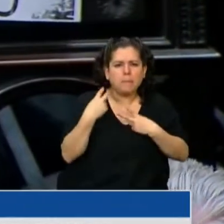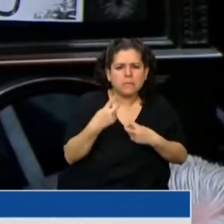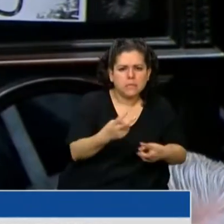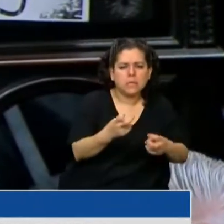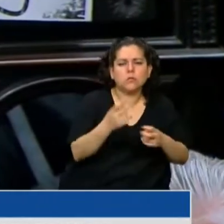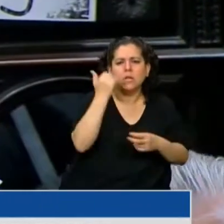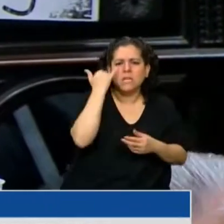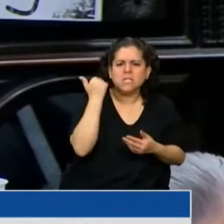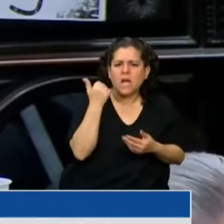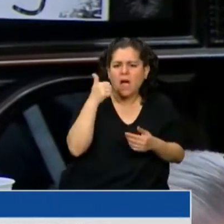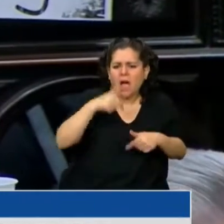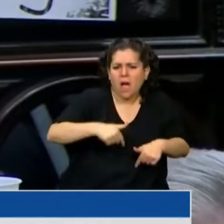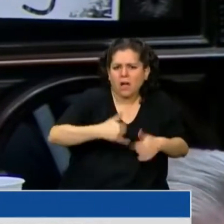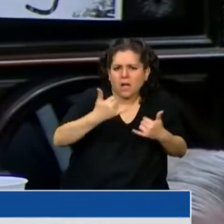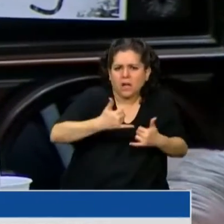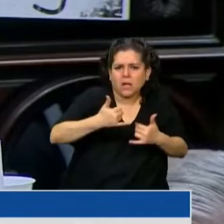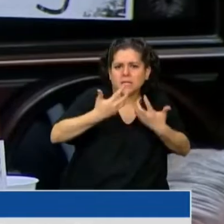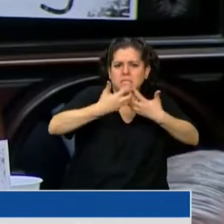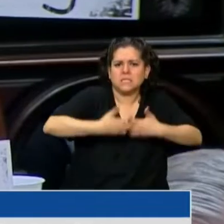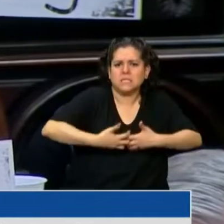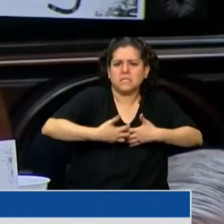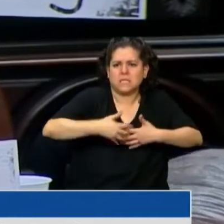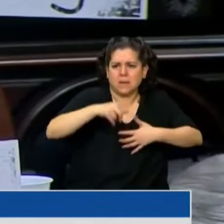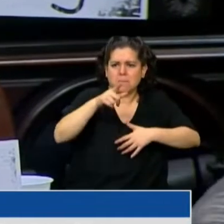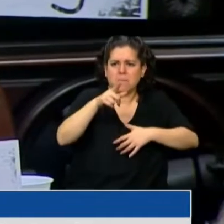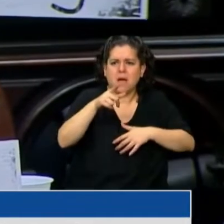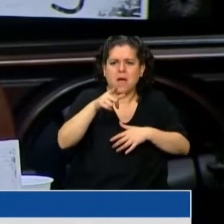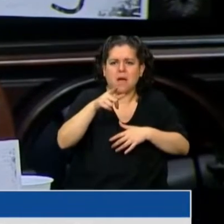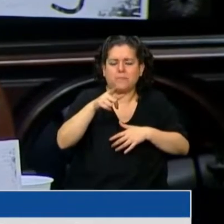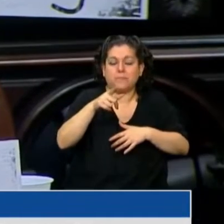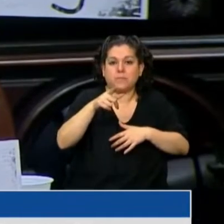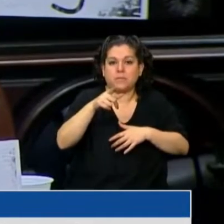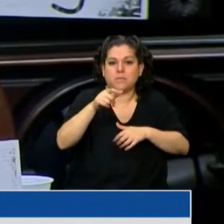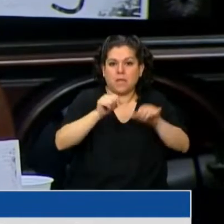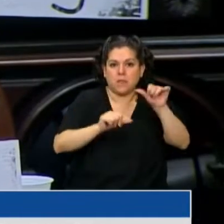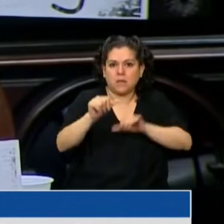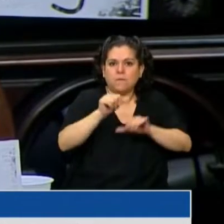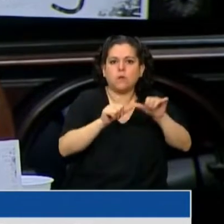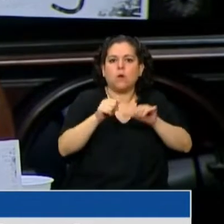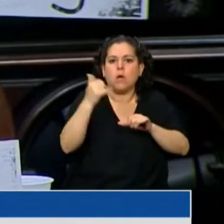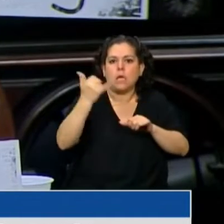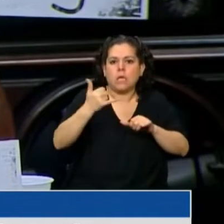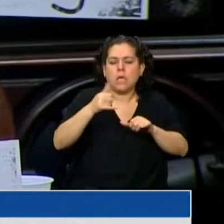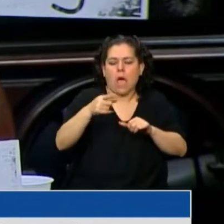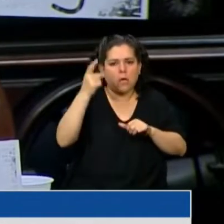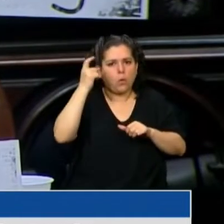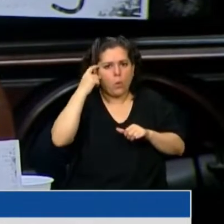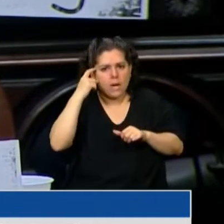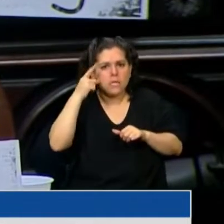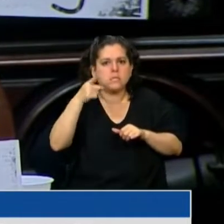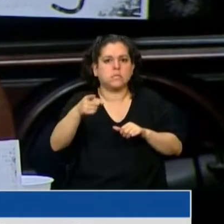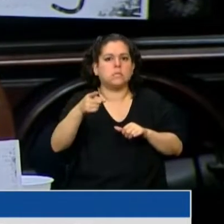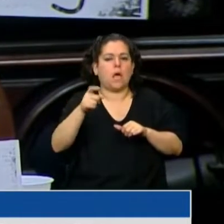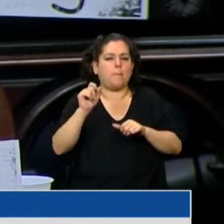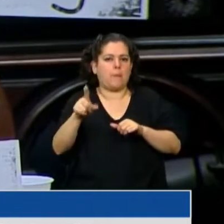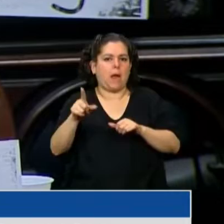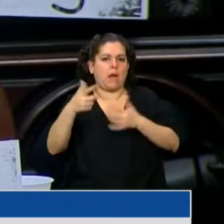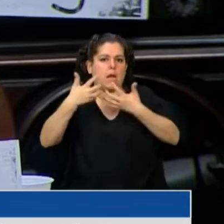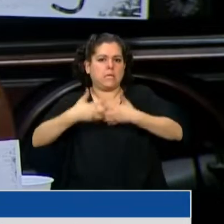ya están presentes en el sistema científico y les da coherencia y consistencia al